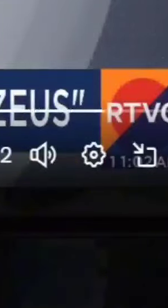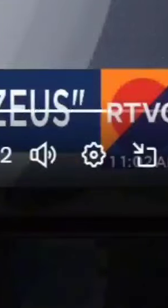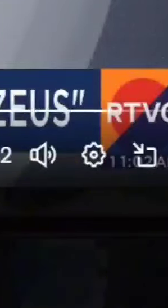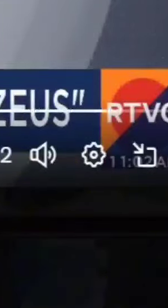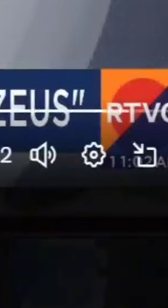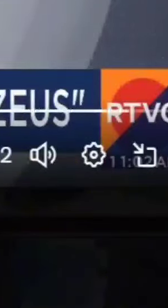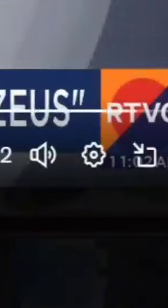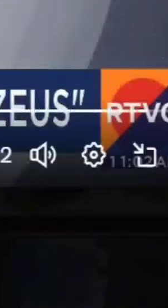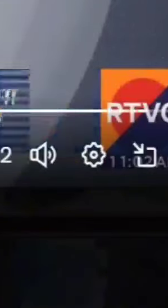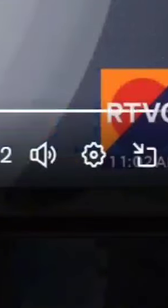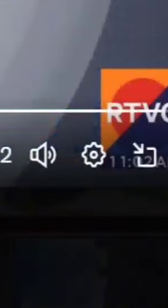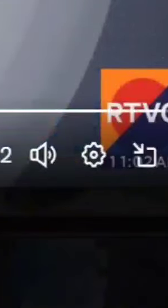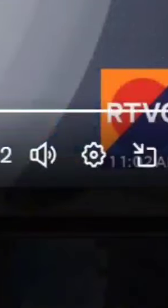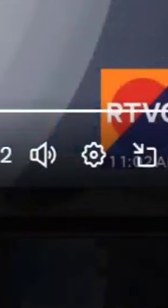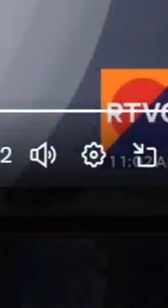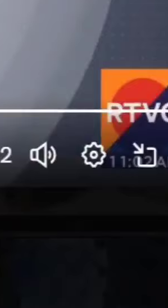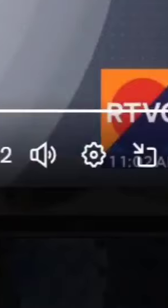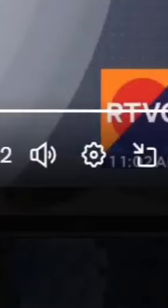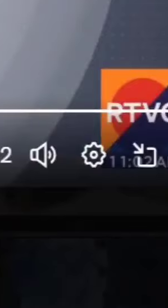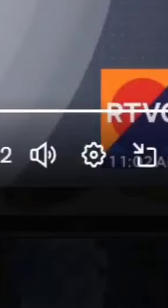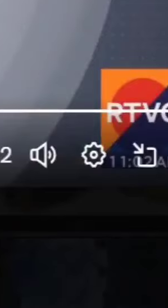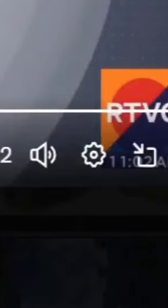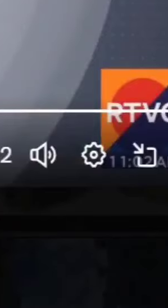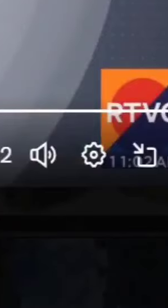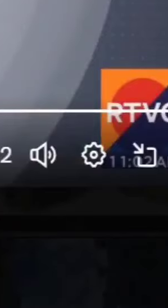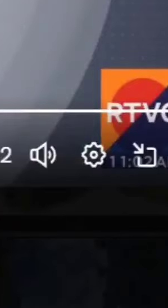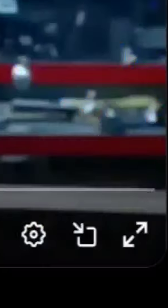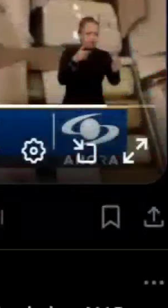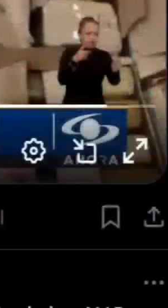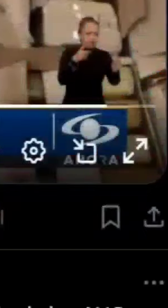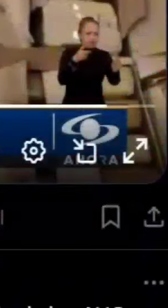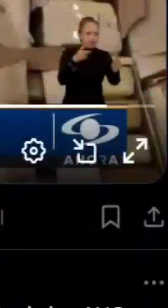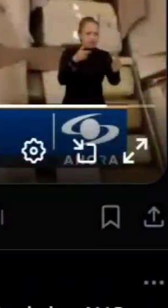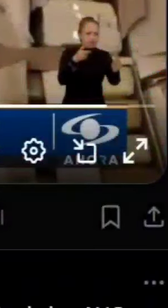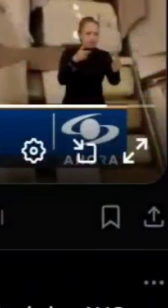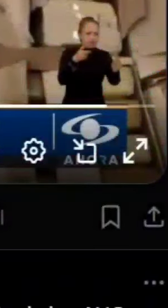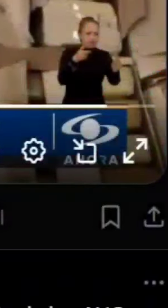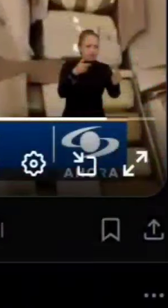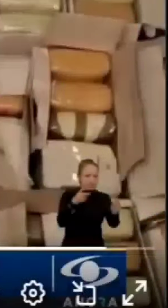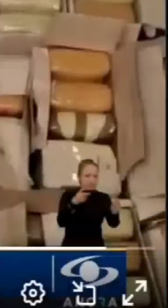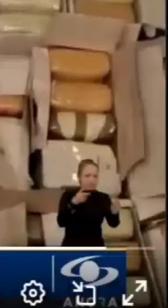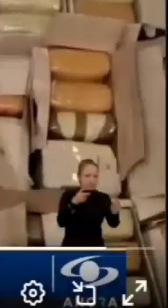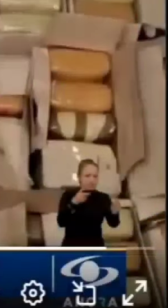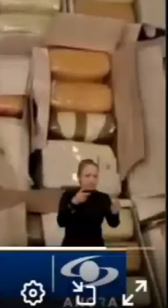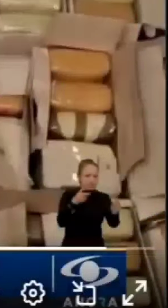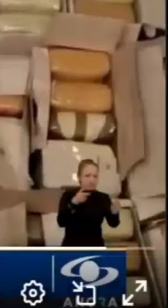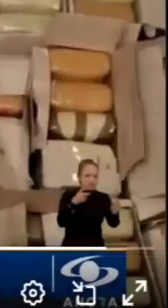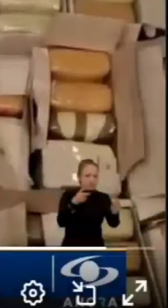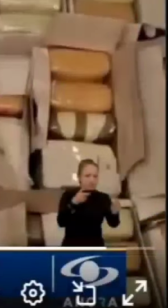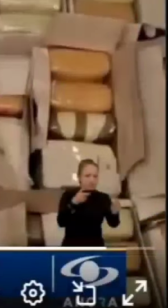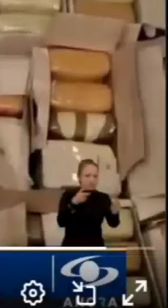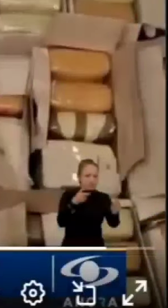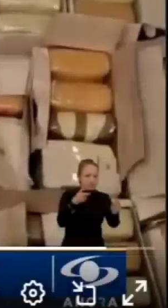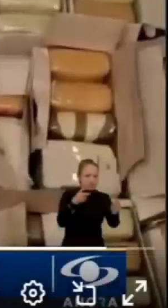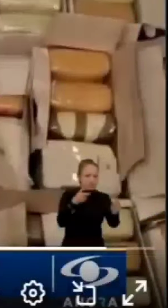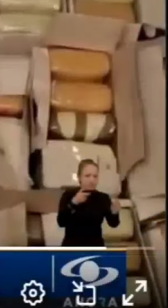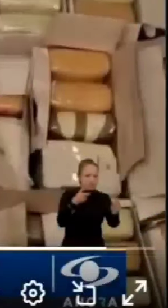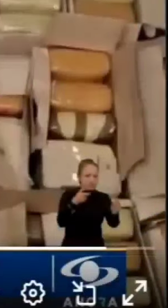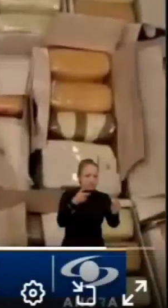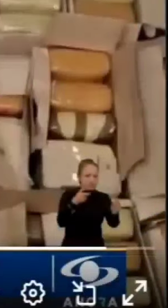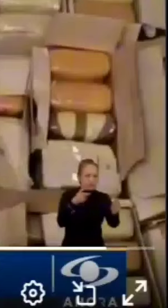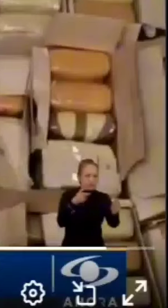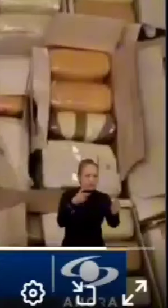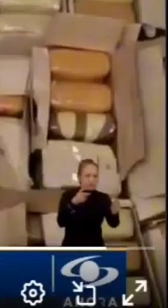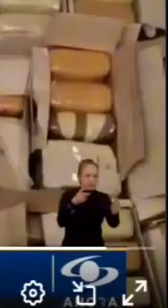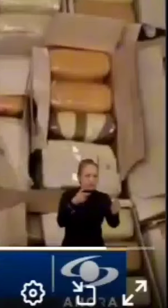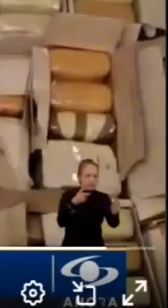y nexos con el cartel del norte del valle. Ah, una belleza este señor, ¿no? Definitivamente. Y días de fugarse en abril, pues había publicado